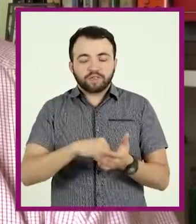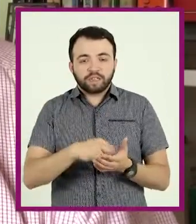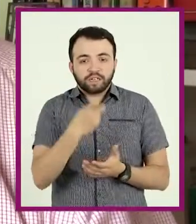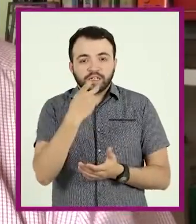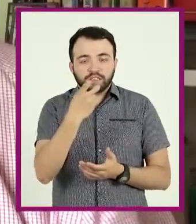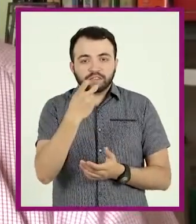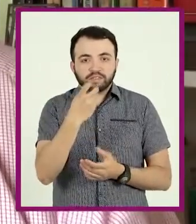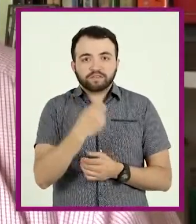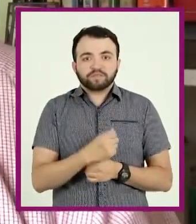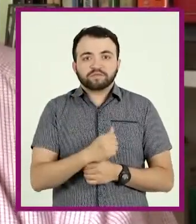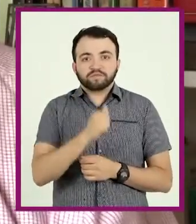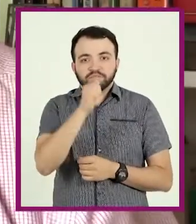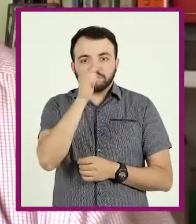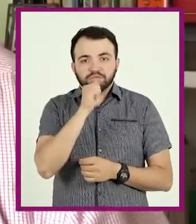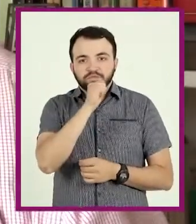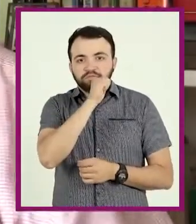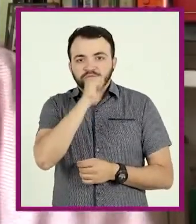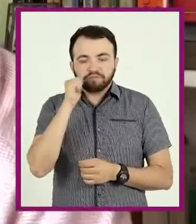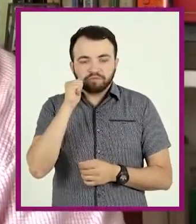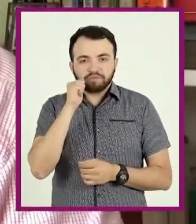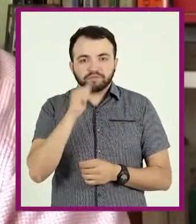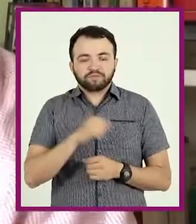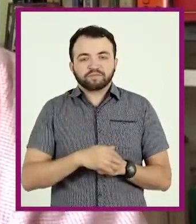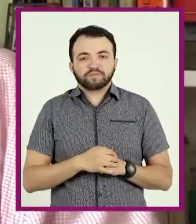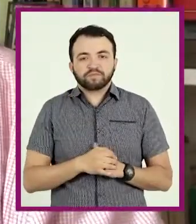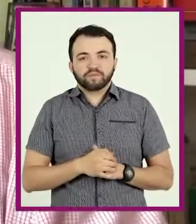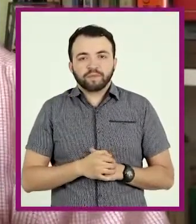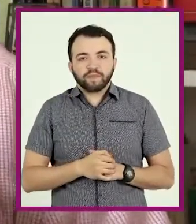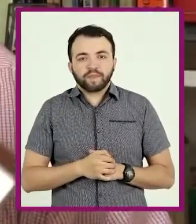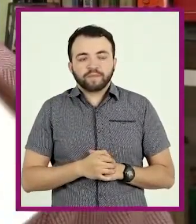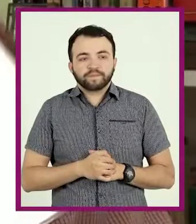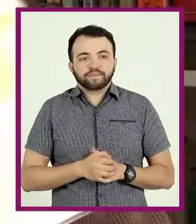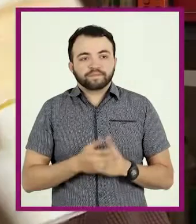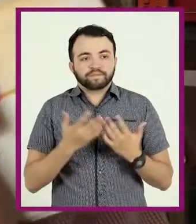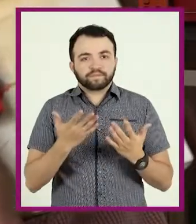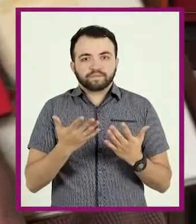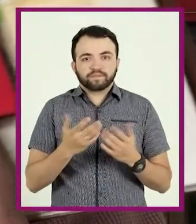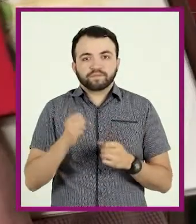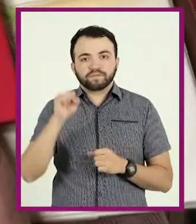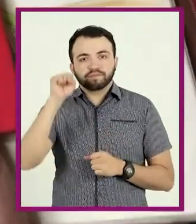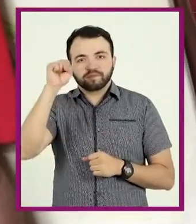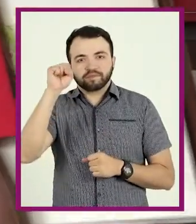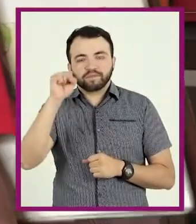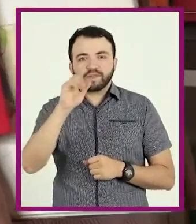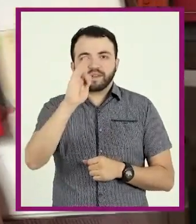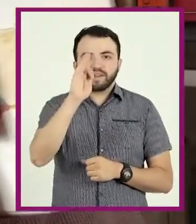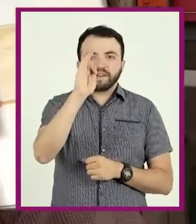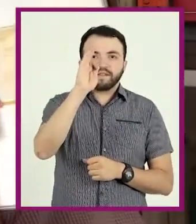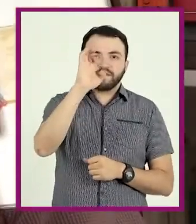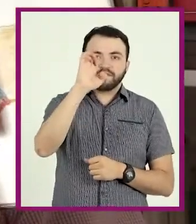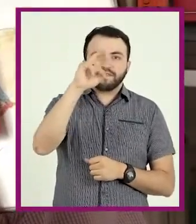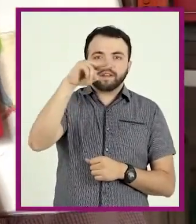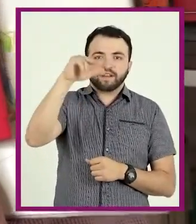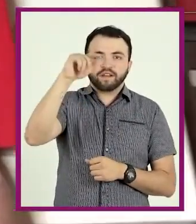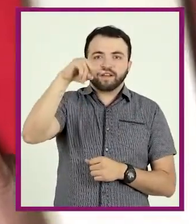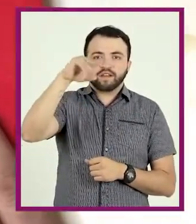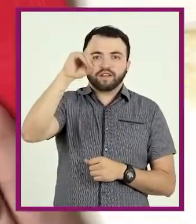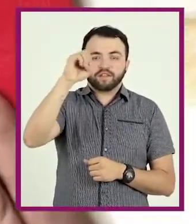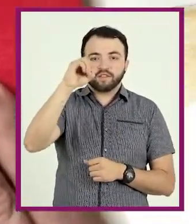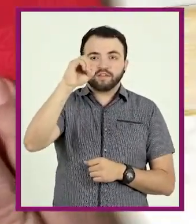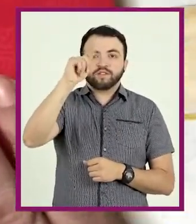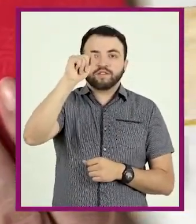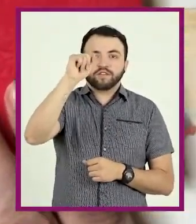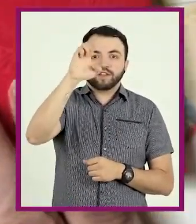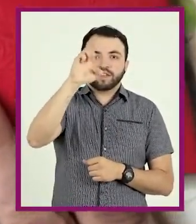esta bendita región. Y que viva Fernando Pessoa.